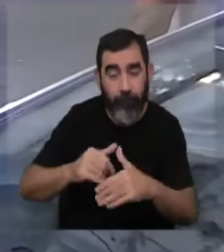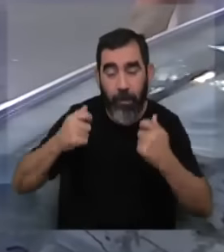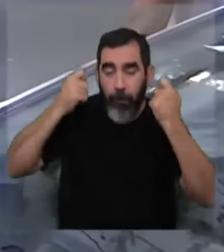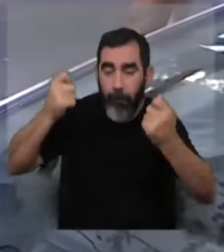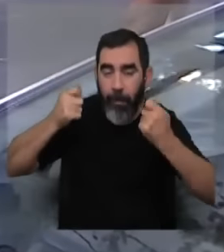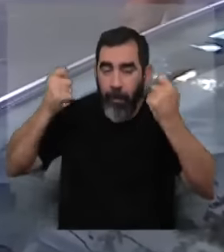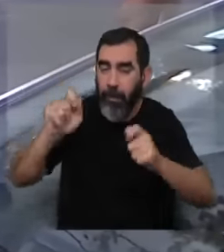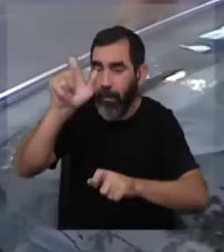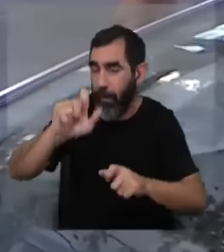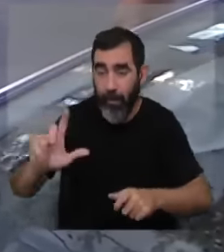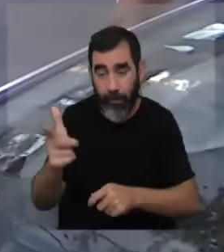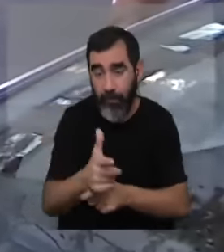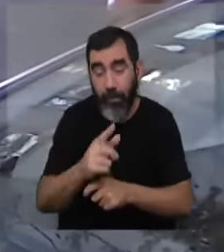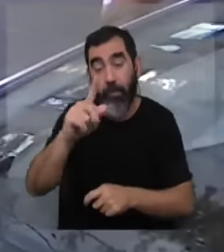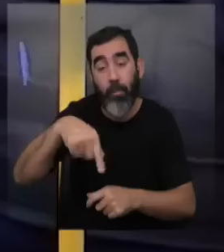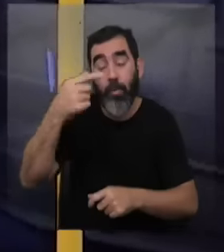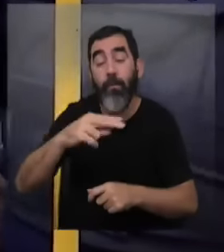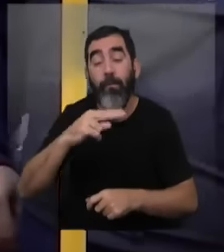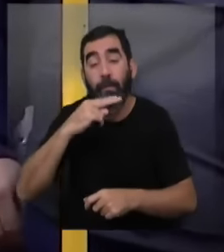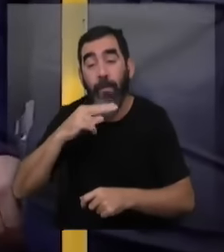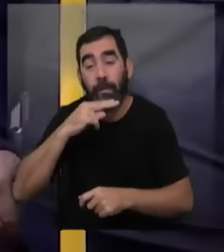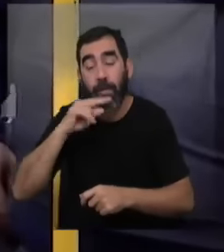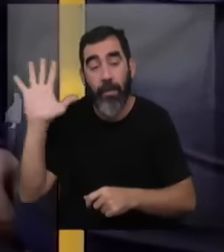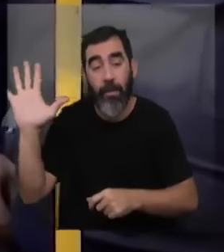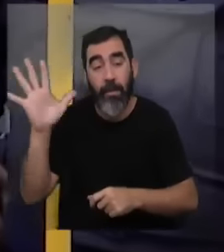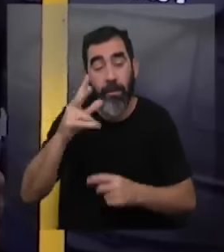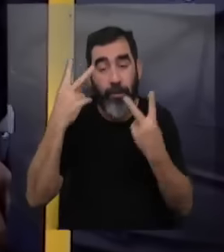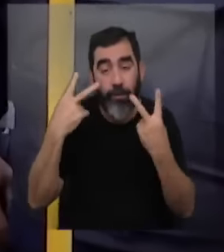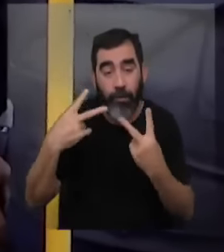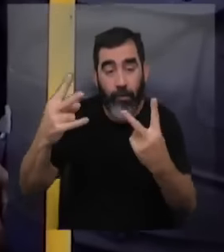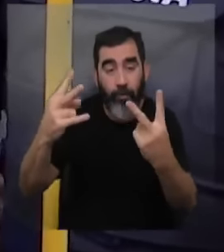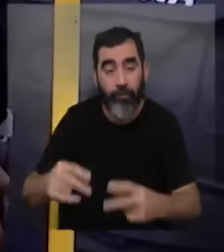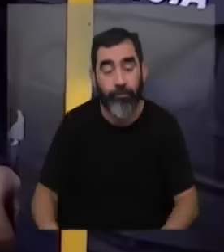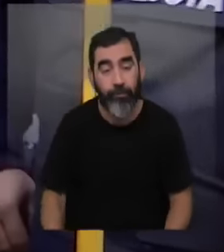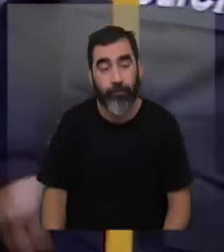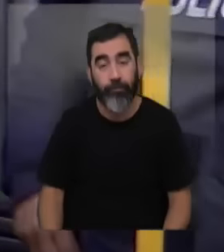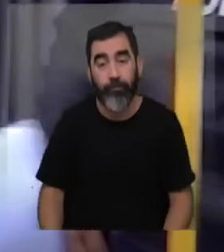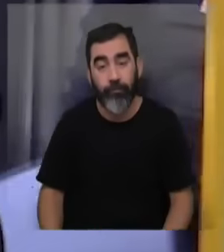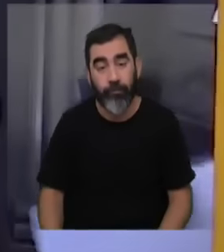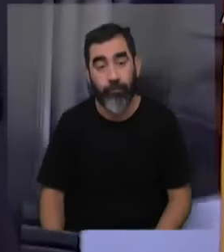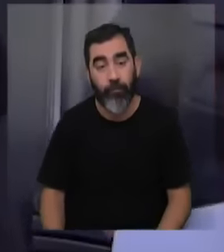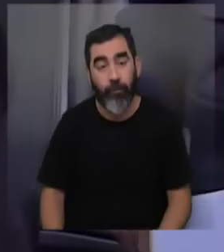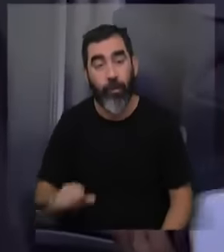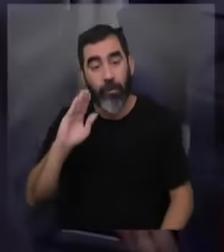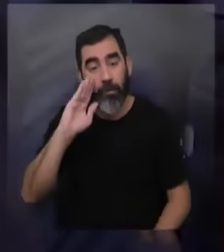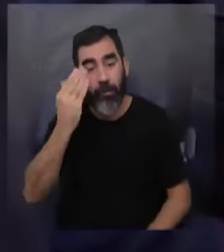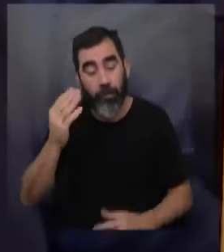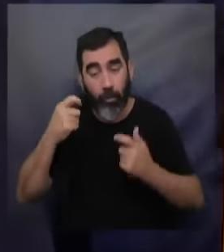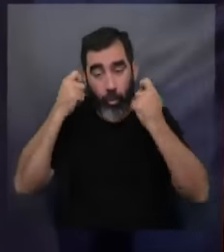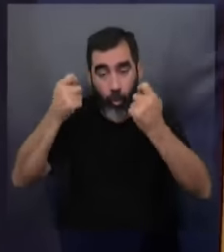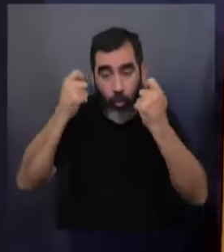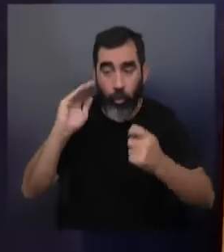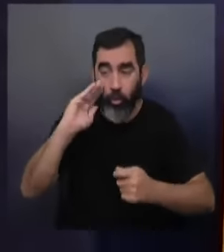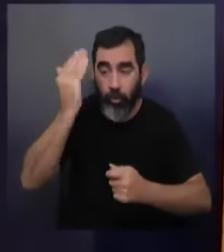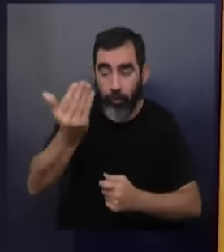militancia el próximo viernes salgo para el interior en gira por el interior por qué Para el reconocimiento a los militantes para el